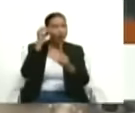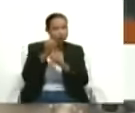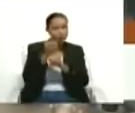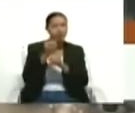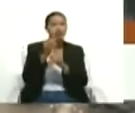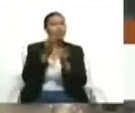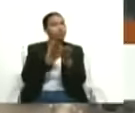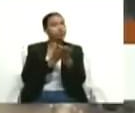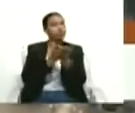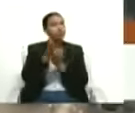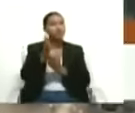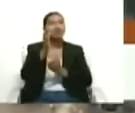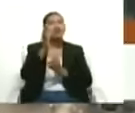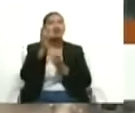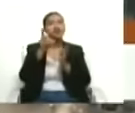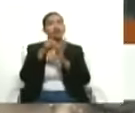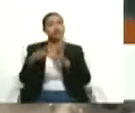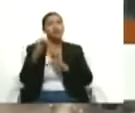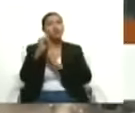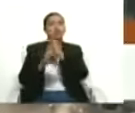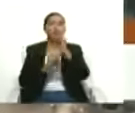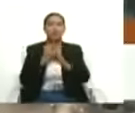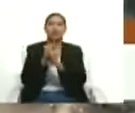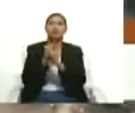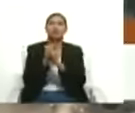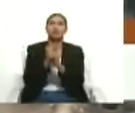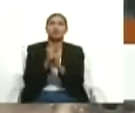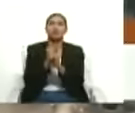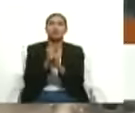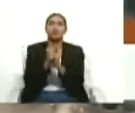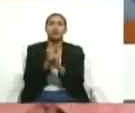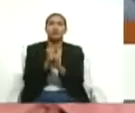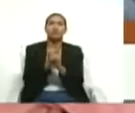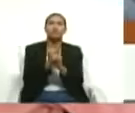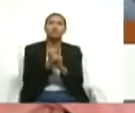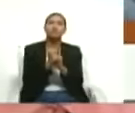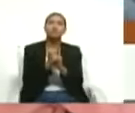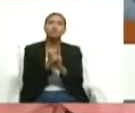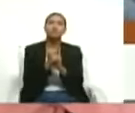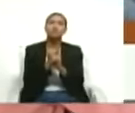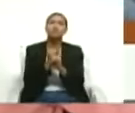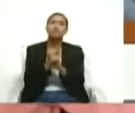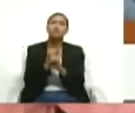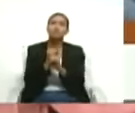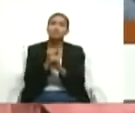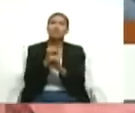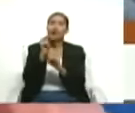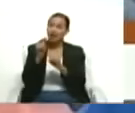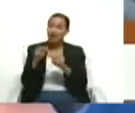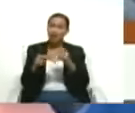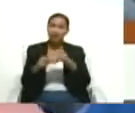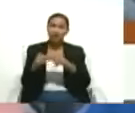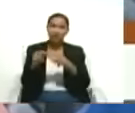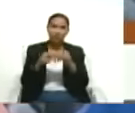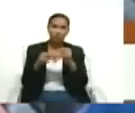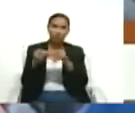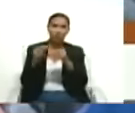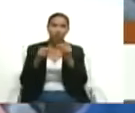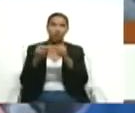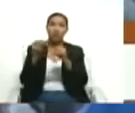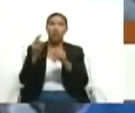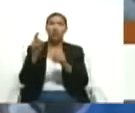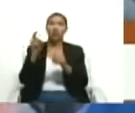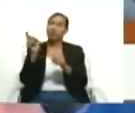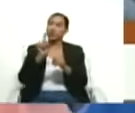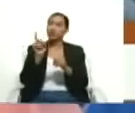internacional y no los mandatos del policía del mundo. Esa es la construcción en la que estamos